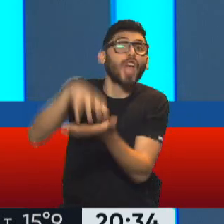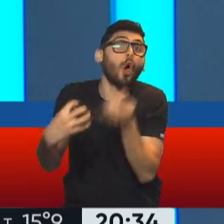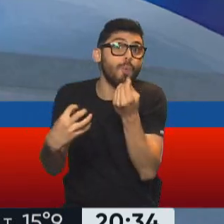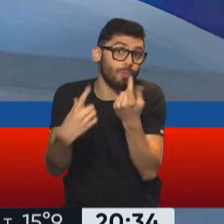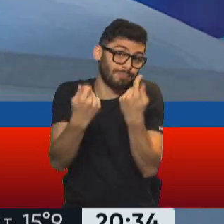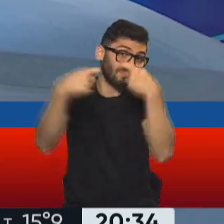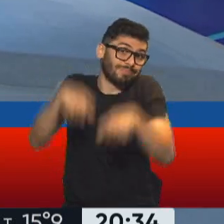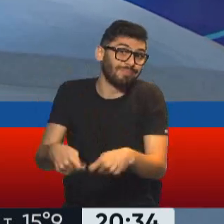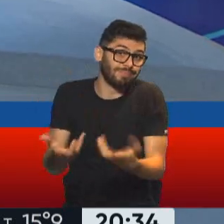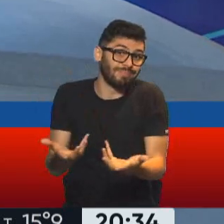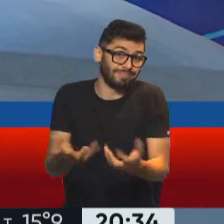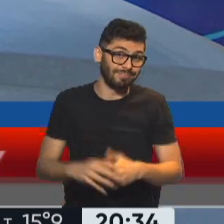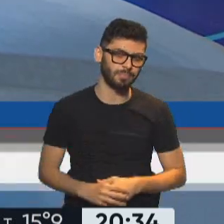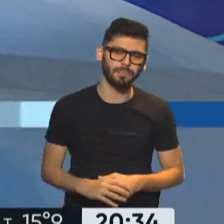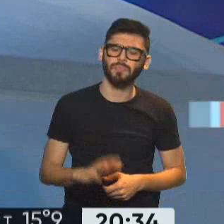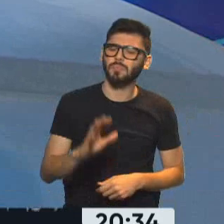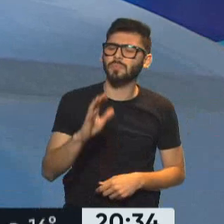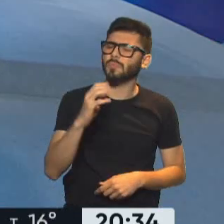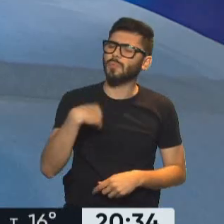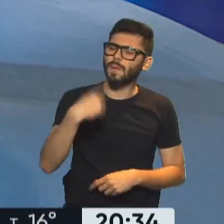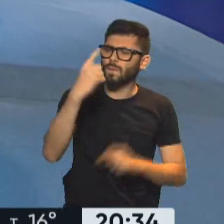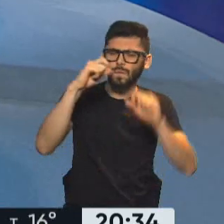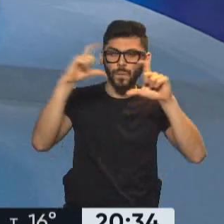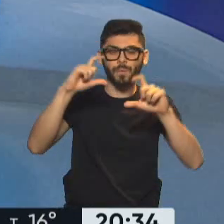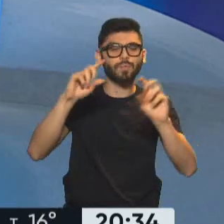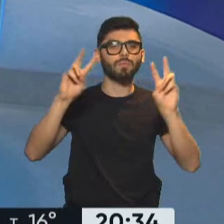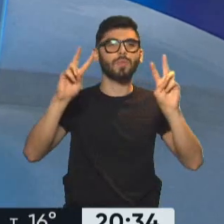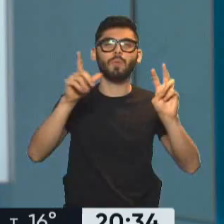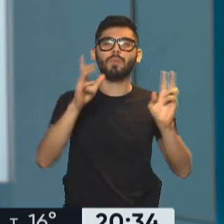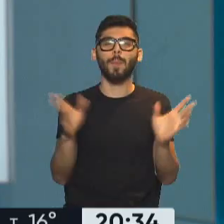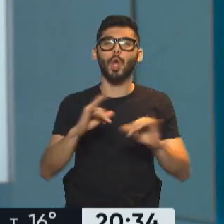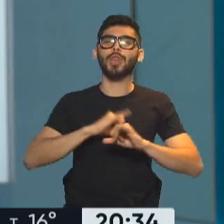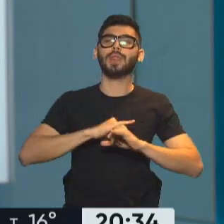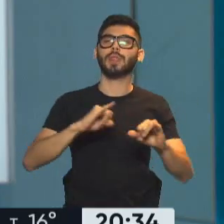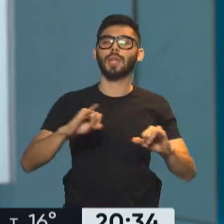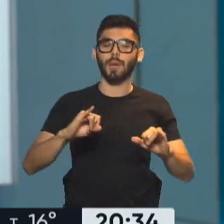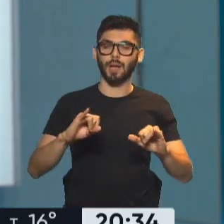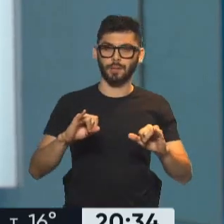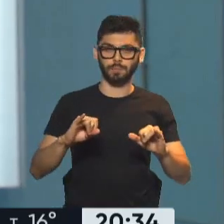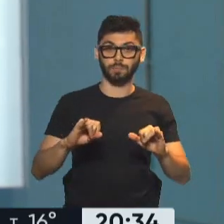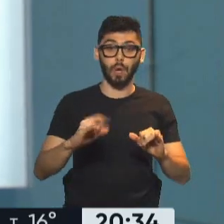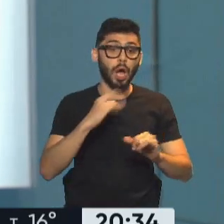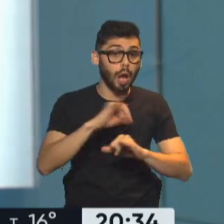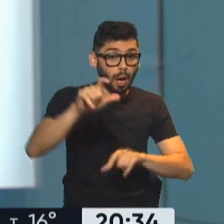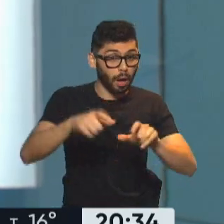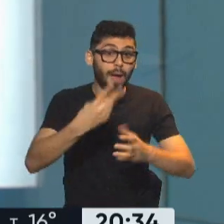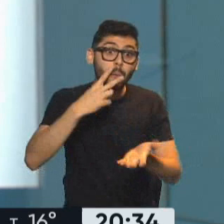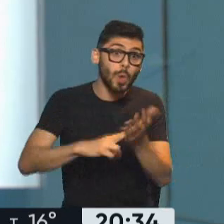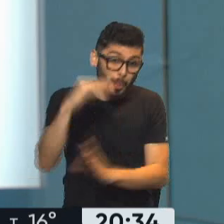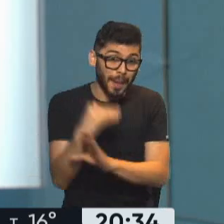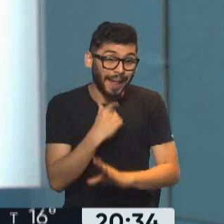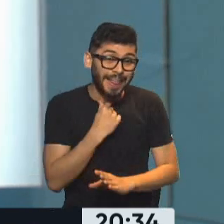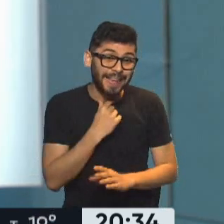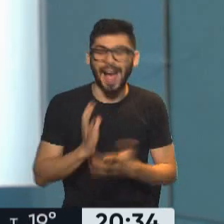a mí lo que me llama la atención es cómo se simplifica el tema. Es muy de campaña, ¿no? Sí. Bueno, ¿a quién no le gustaría pagar menos impuestos, no? Sí, bueno, claro, bajemos